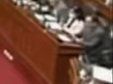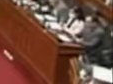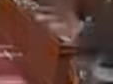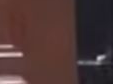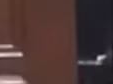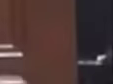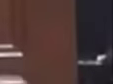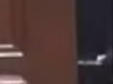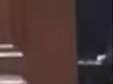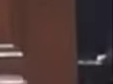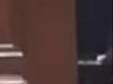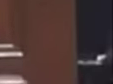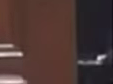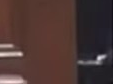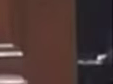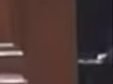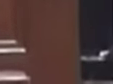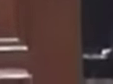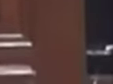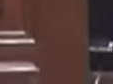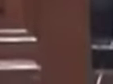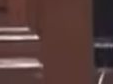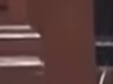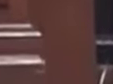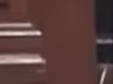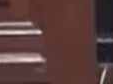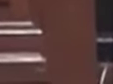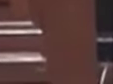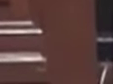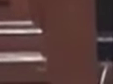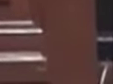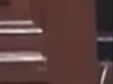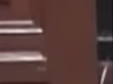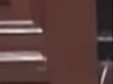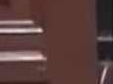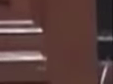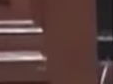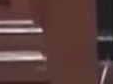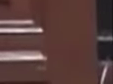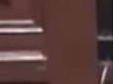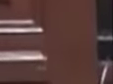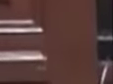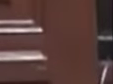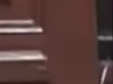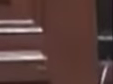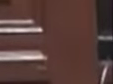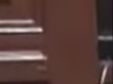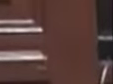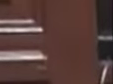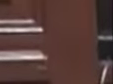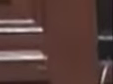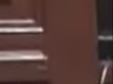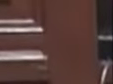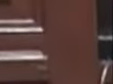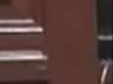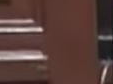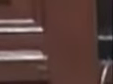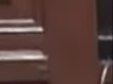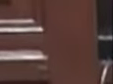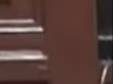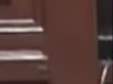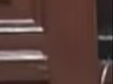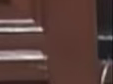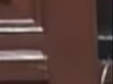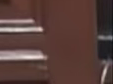en este hemiciclo. Y nos pidieron los congresistas, con toda razón, un tiempo para poder leerlo. Han pasado ya 20 días de esa fecha